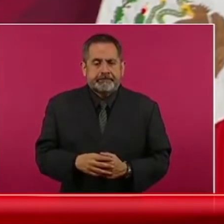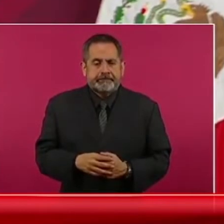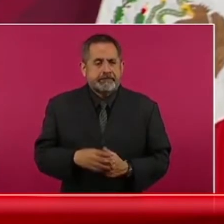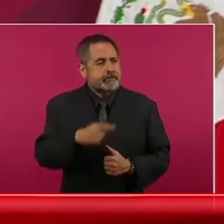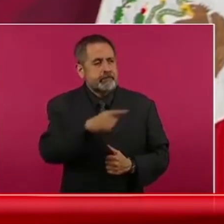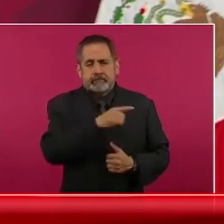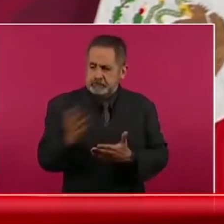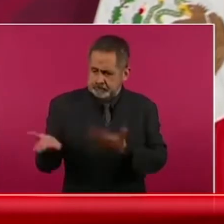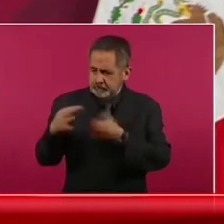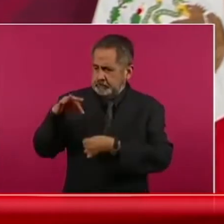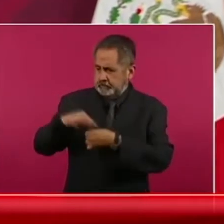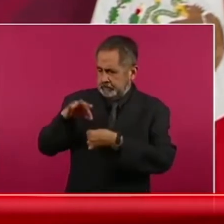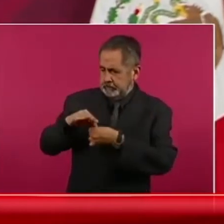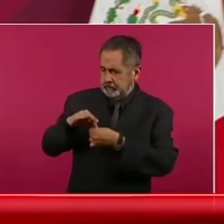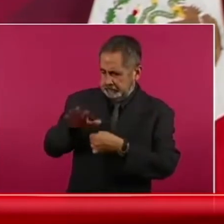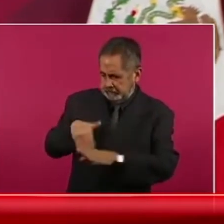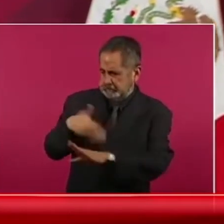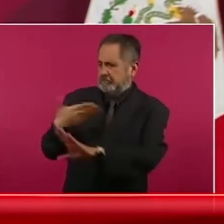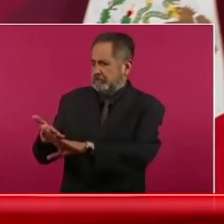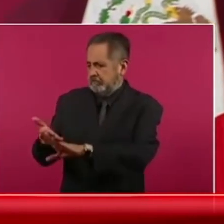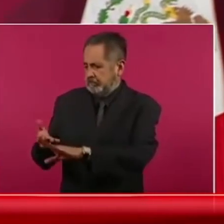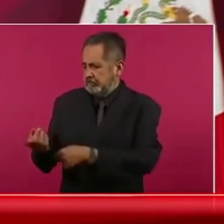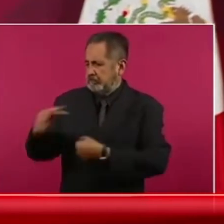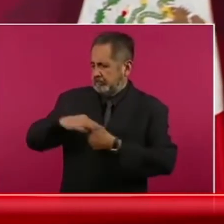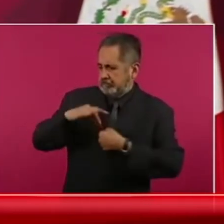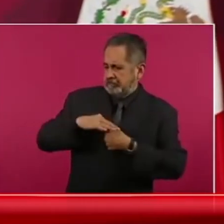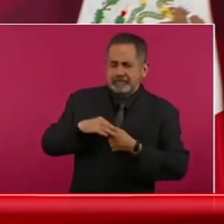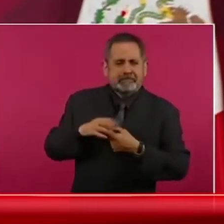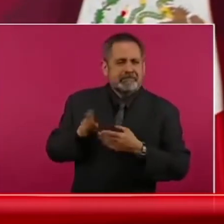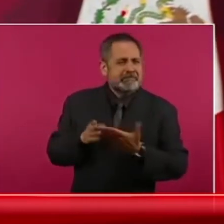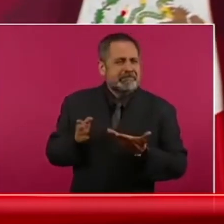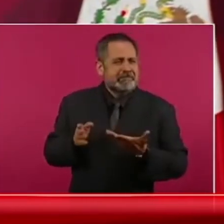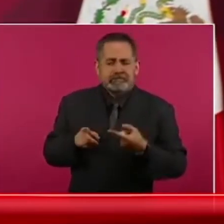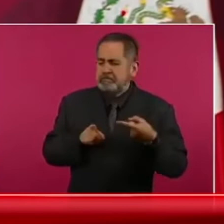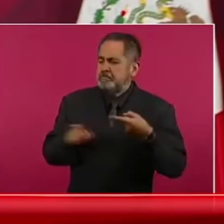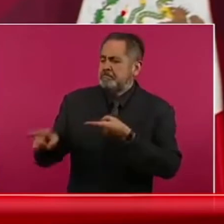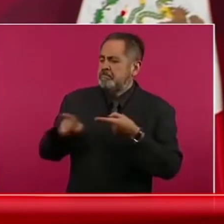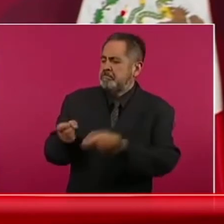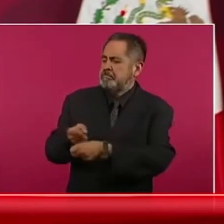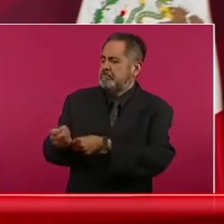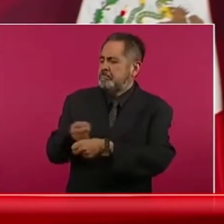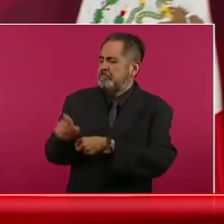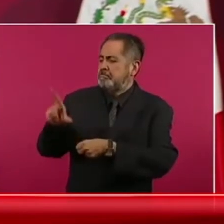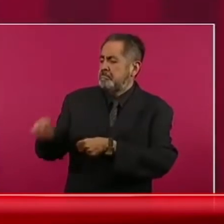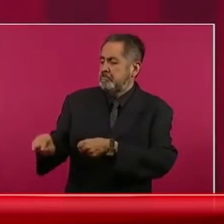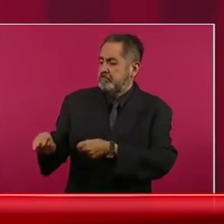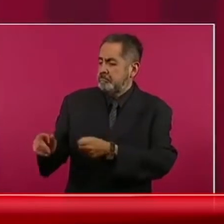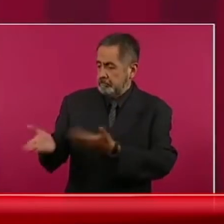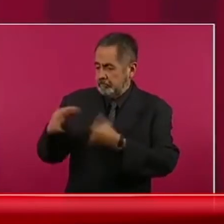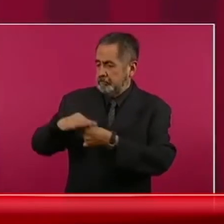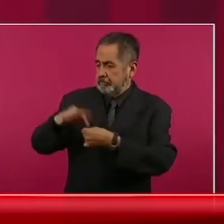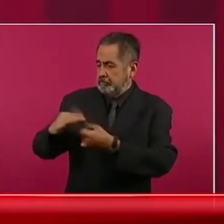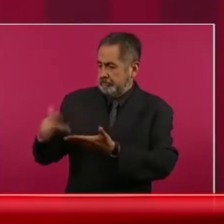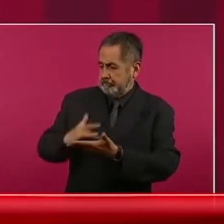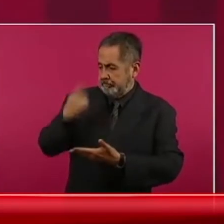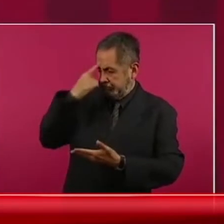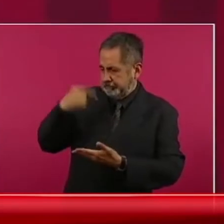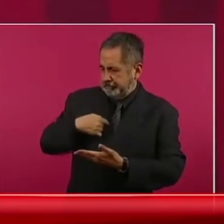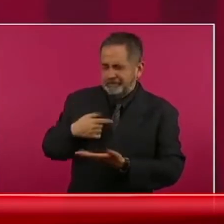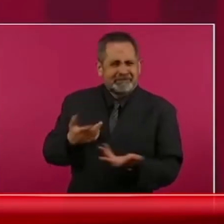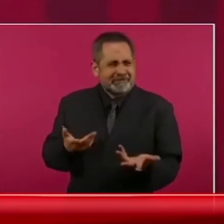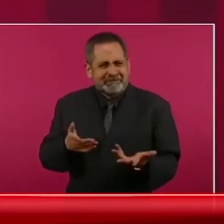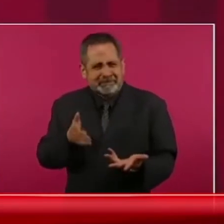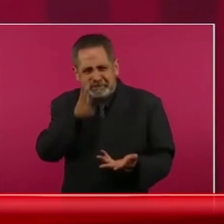quieren voto si están insultando, si están maltratando a los